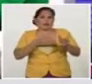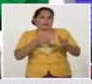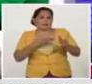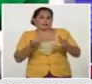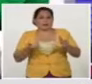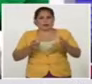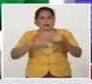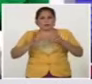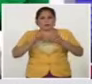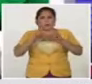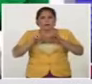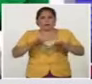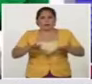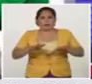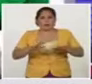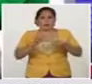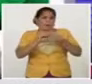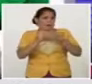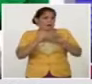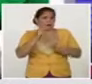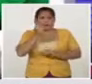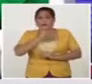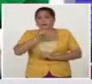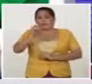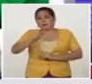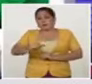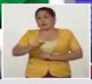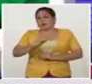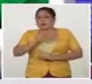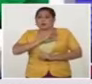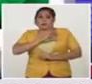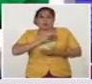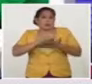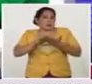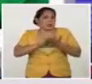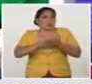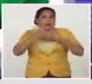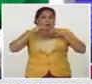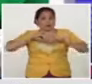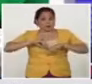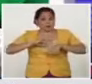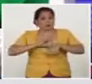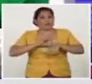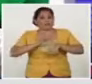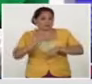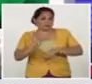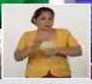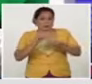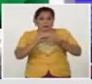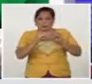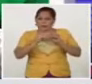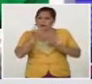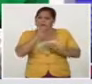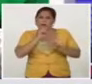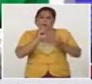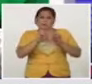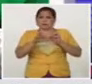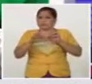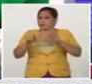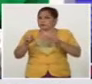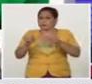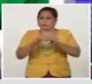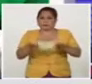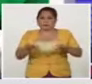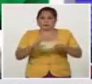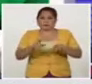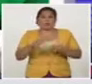virus, contagiosidad, personas asintomáticas y que realmente se transmite con mucha facilidad. Pero no tenemos